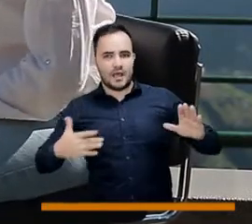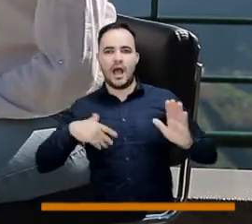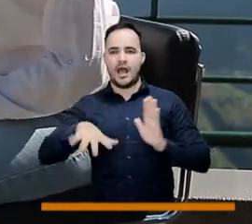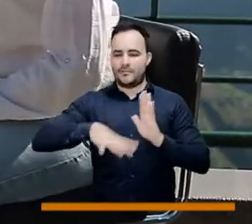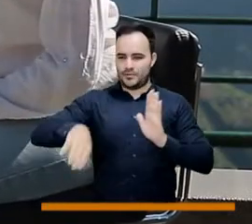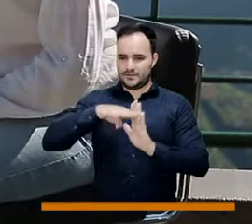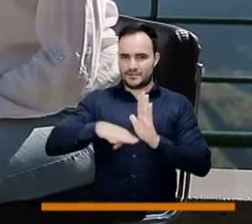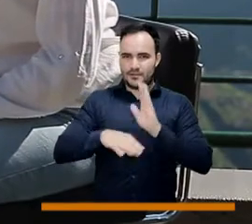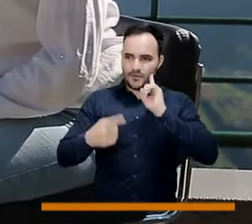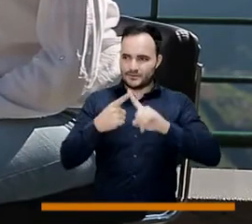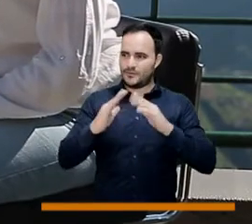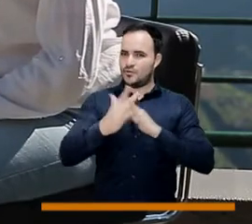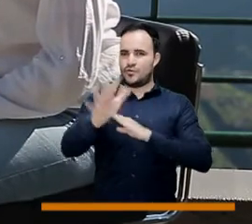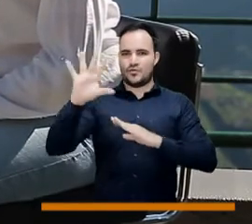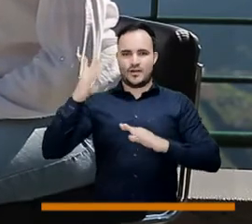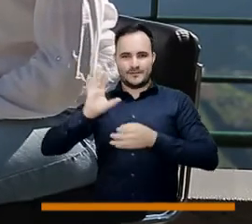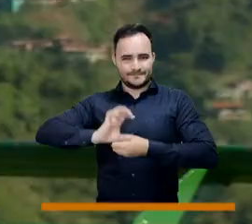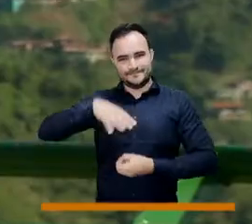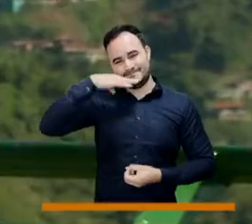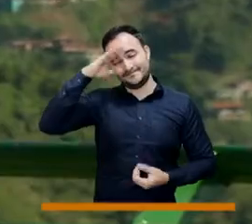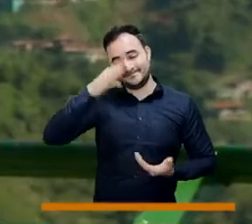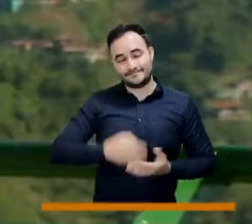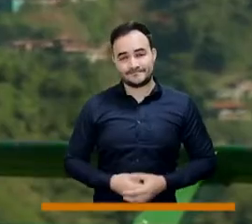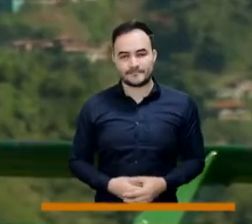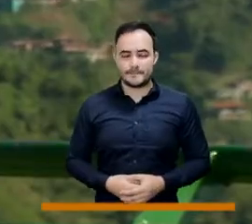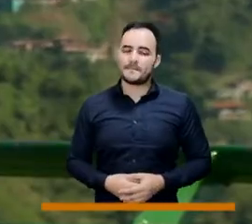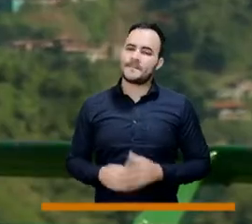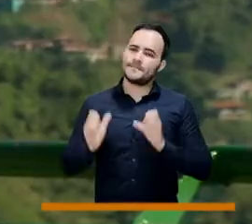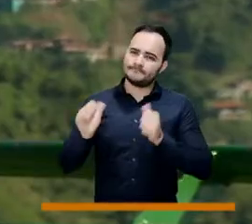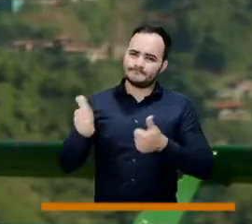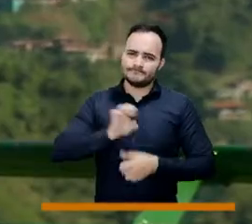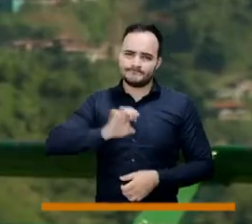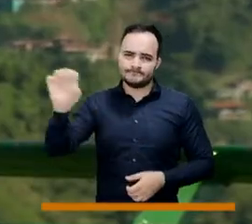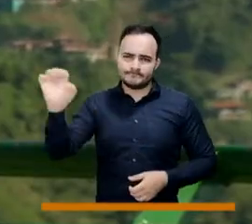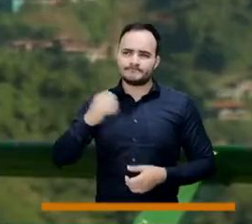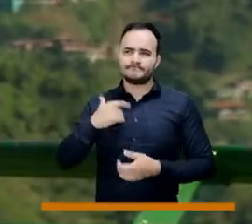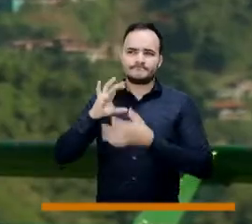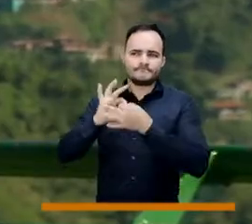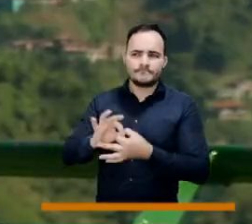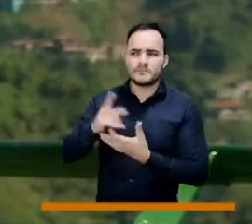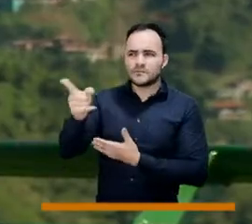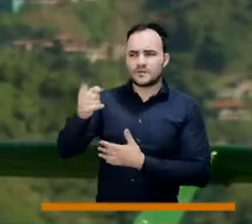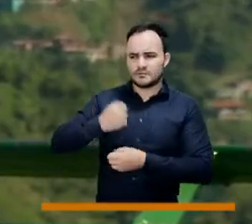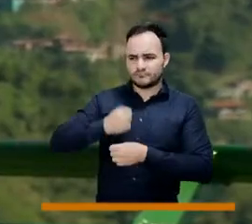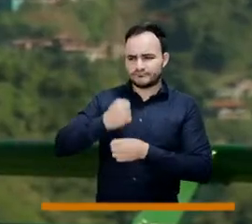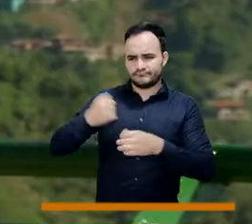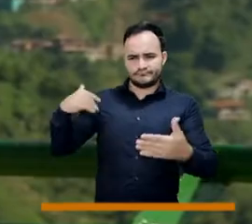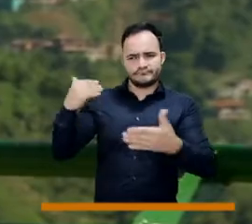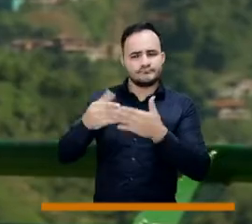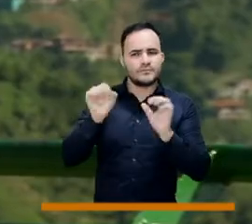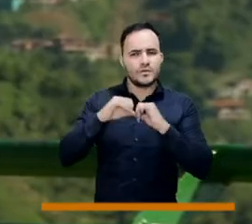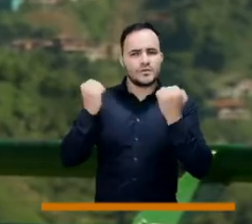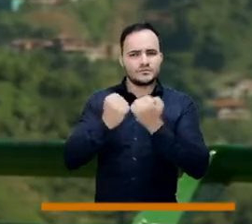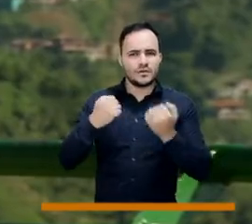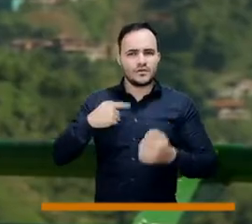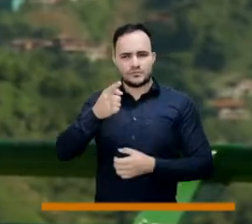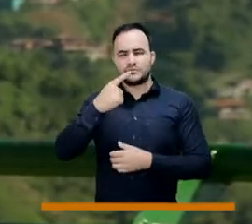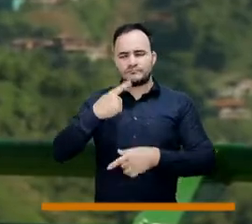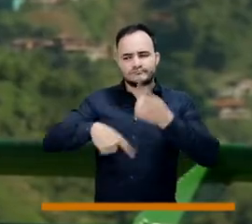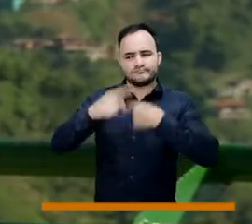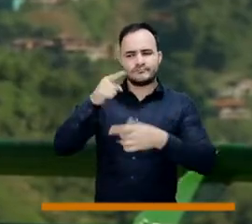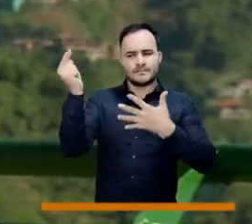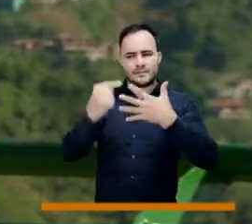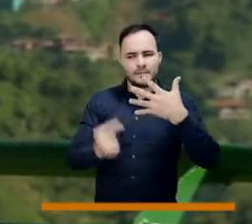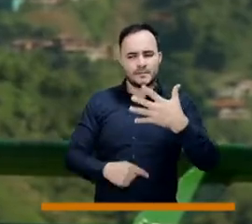política pública para la ruralidad de Medellín. Excelente, concejal Dora Saldarriaga, en su trabajo conjunto ustedes han